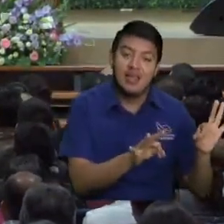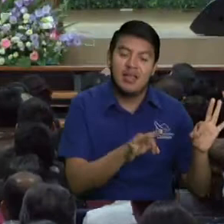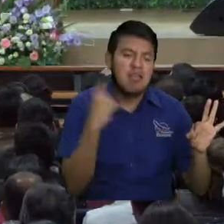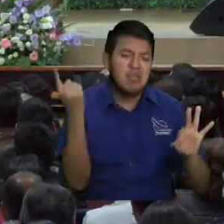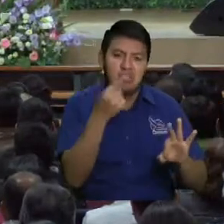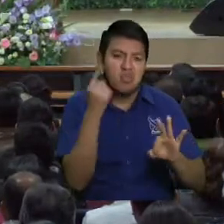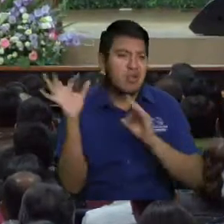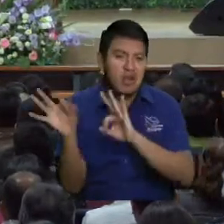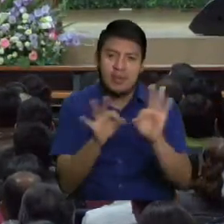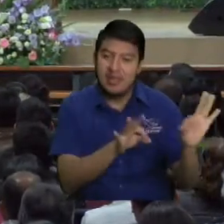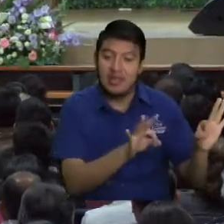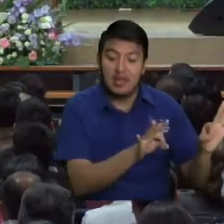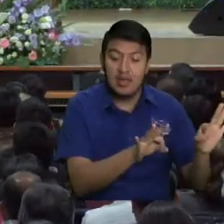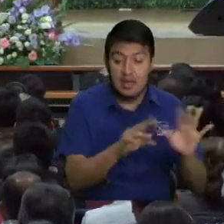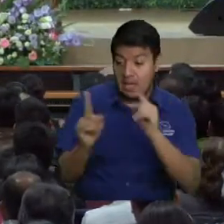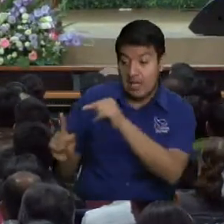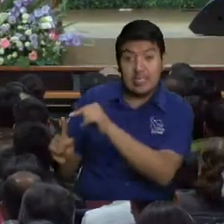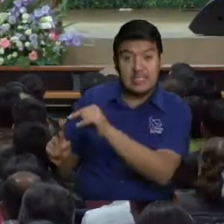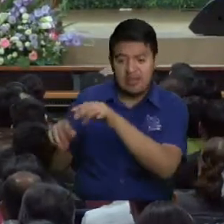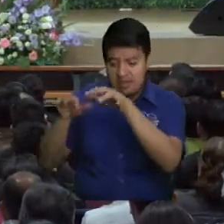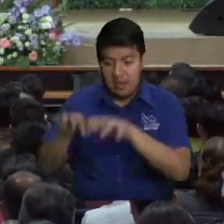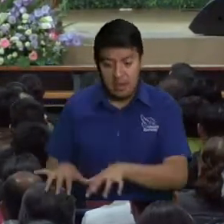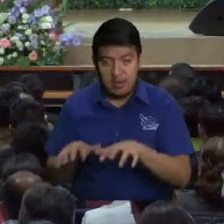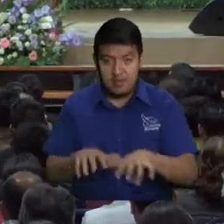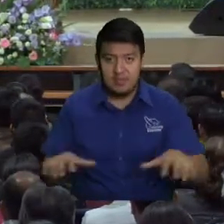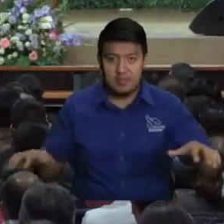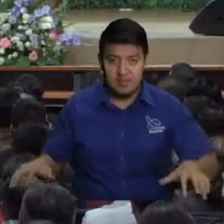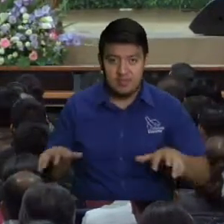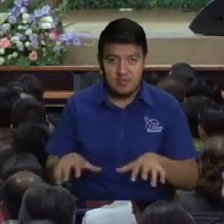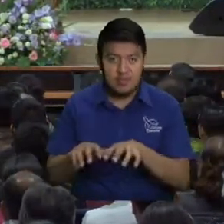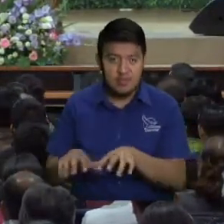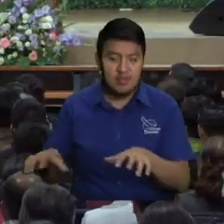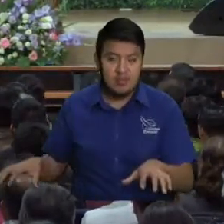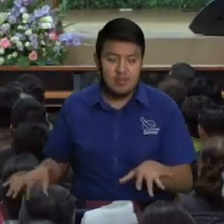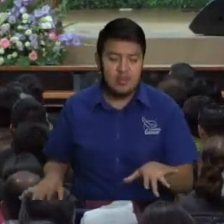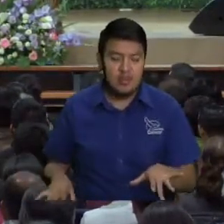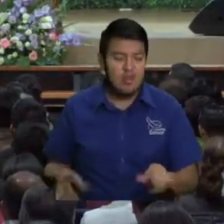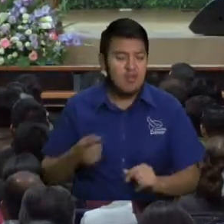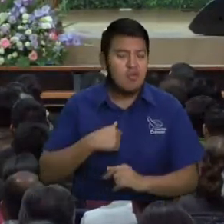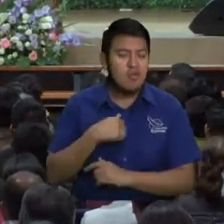Me parece una manipulación que le está trasladando a la gente.